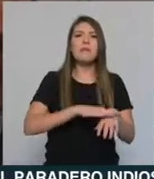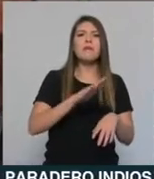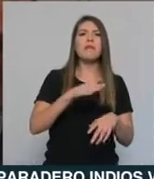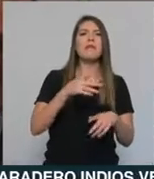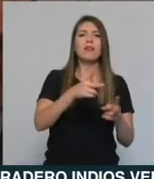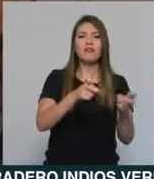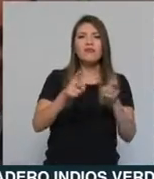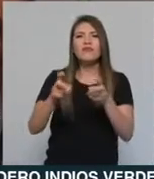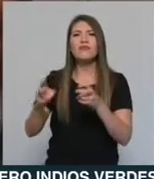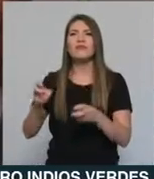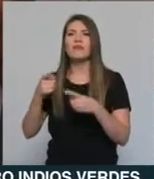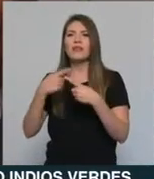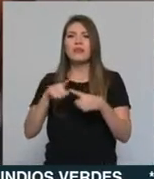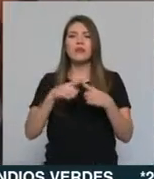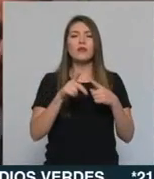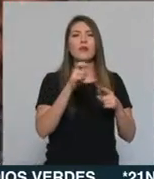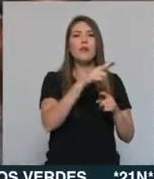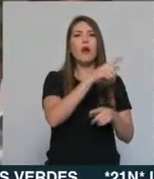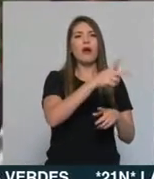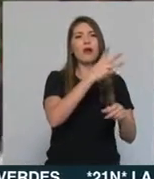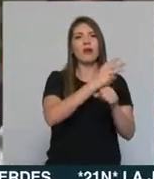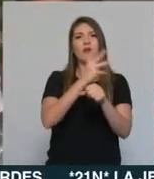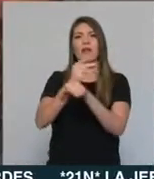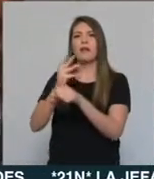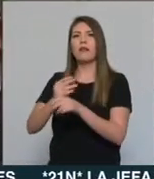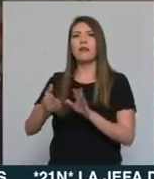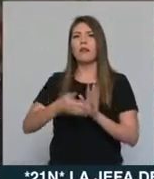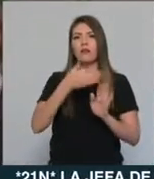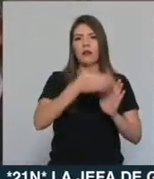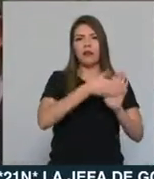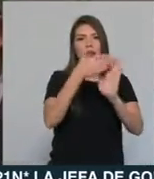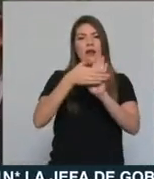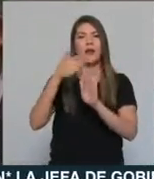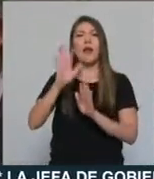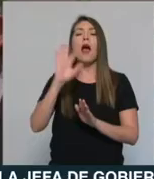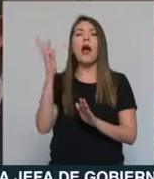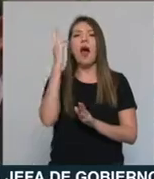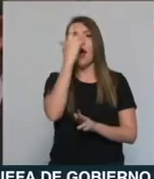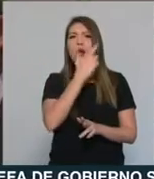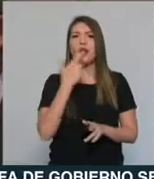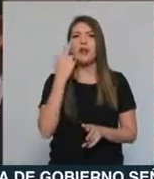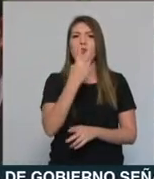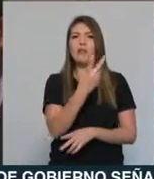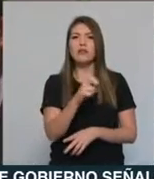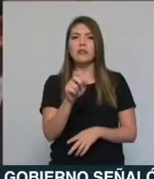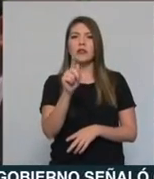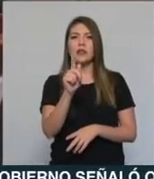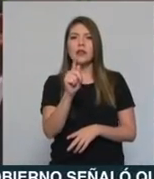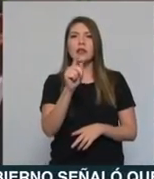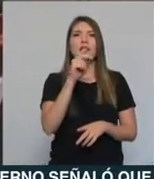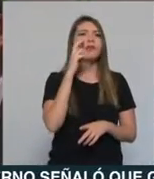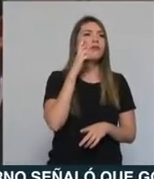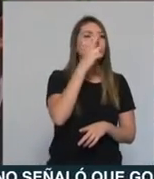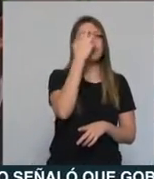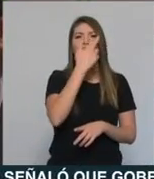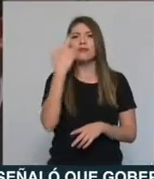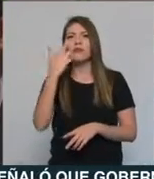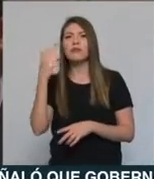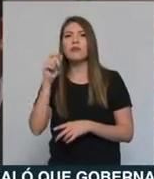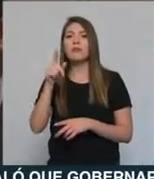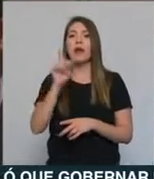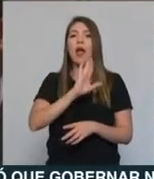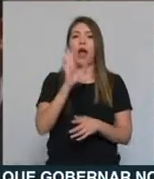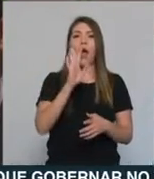de México. Se han revisado los 174 polígonos de actuación autorizados en 2017